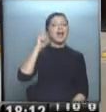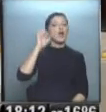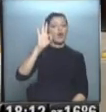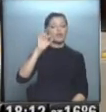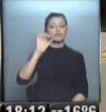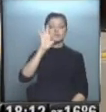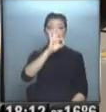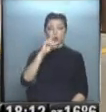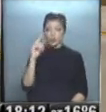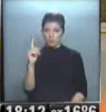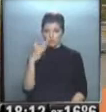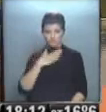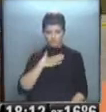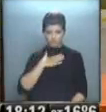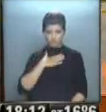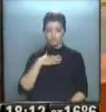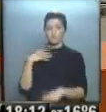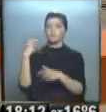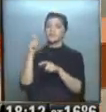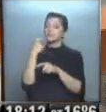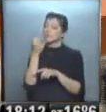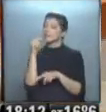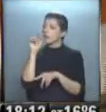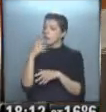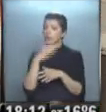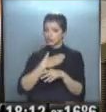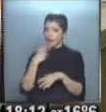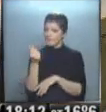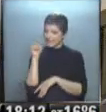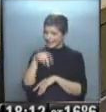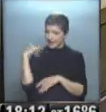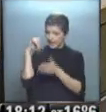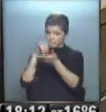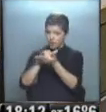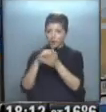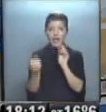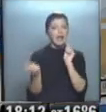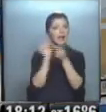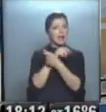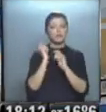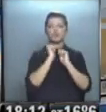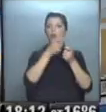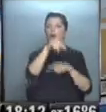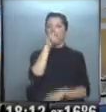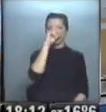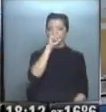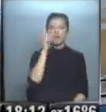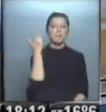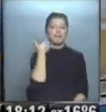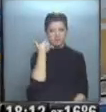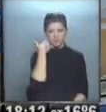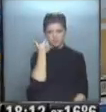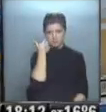que tampoco compré yo. Y les dije, bueno, toda la guita que tengo para el avión va para los dos hospitales de La Matanza.